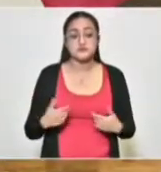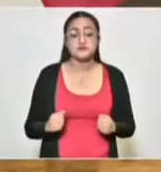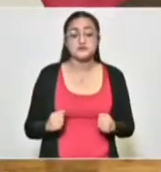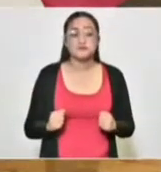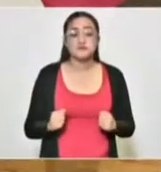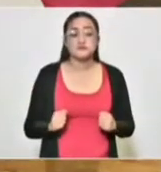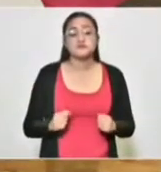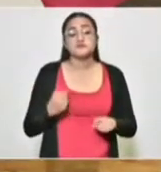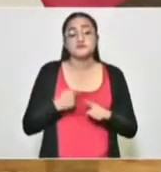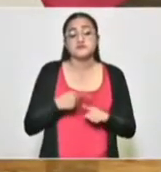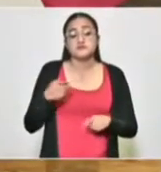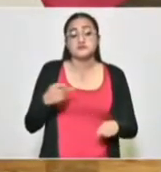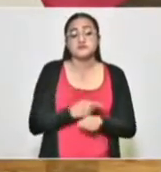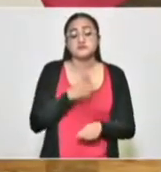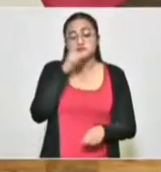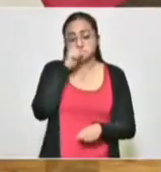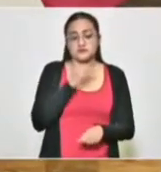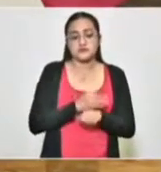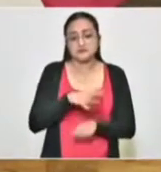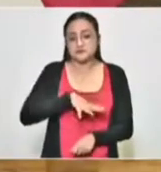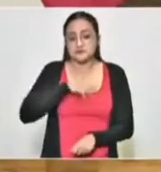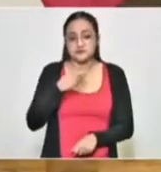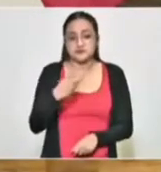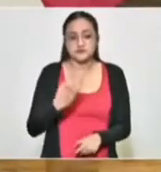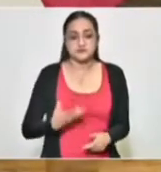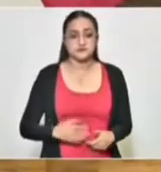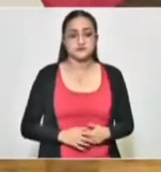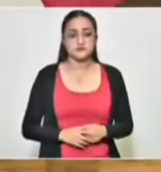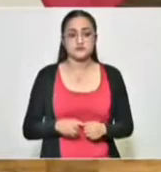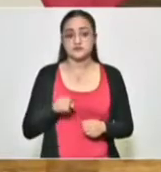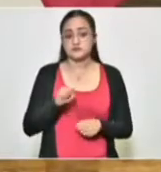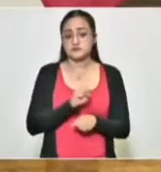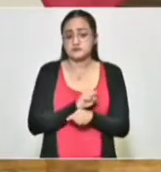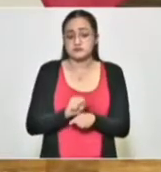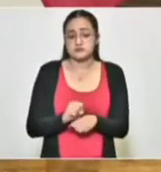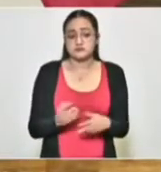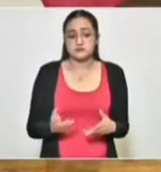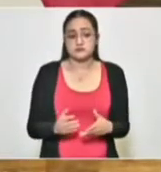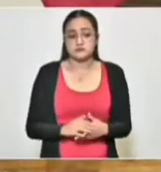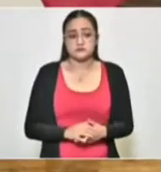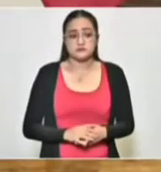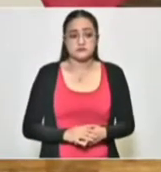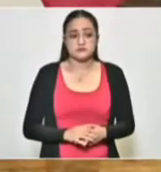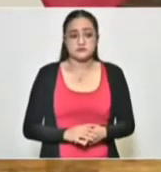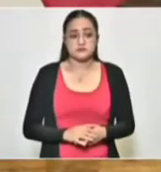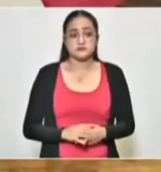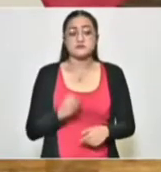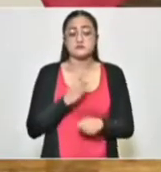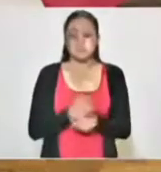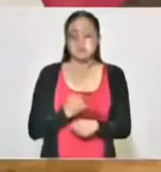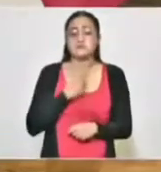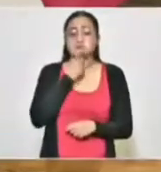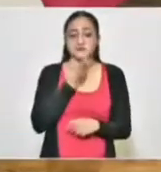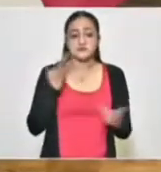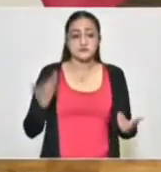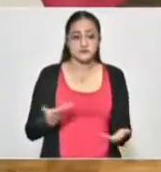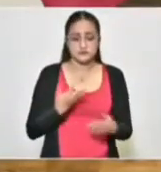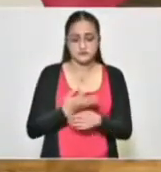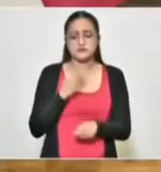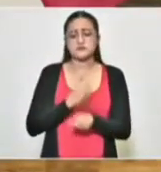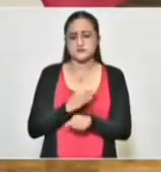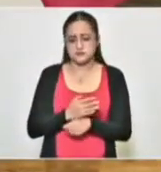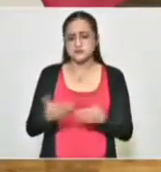policíacos que cometieron estos abusos. Así de simple. O sea, a lo que me refiero es que presenten su